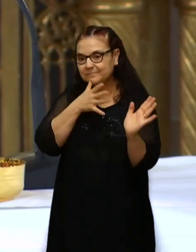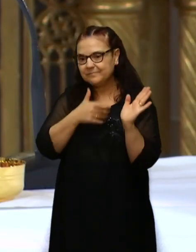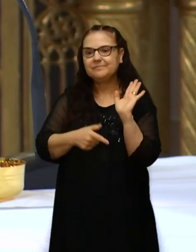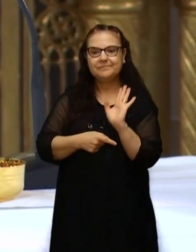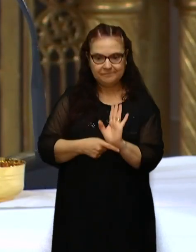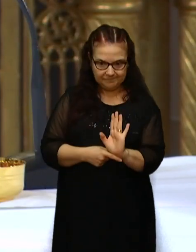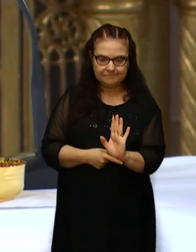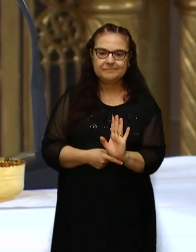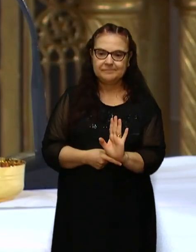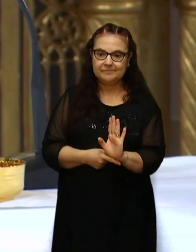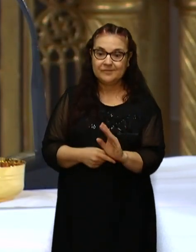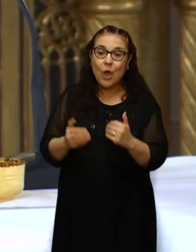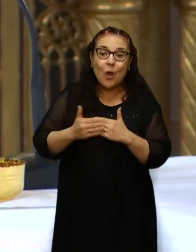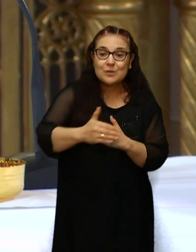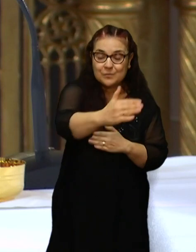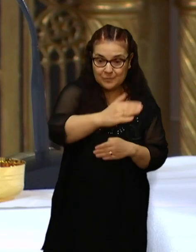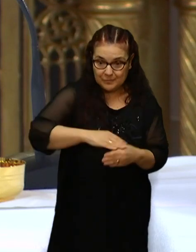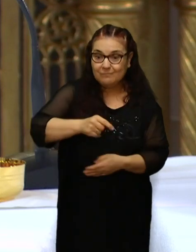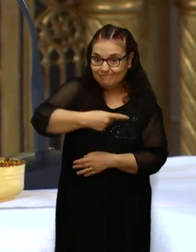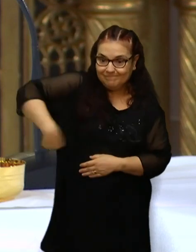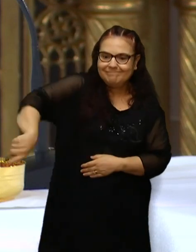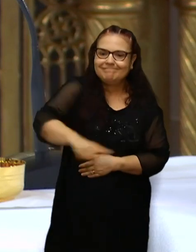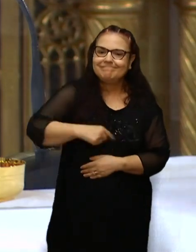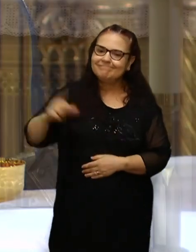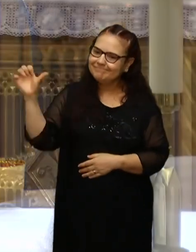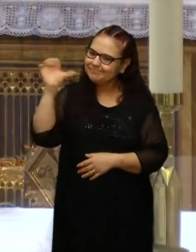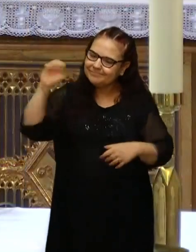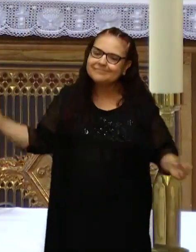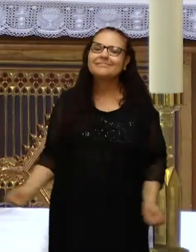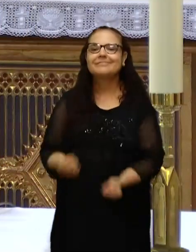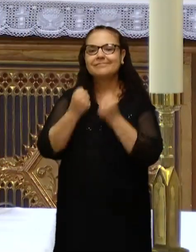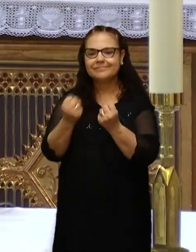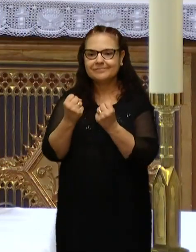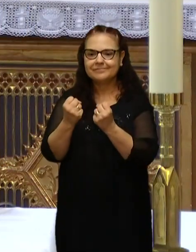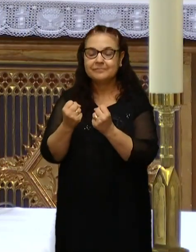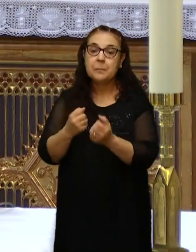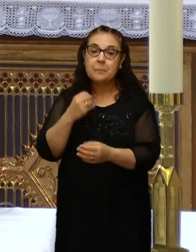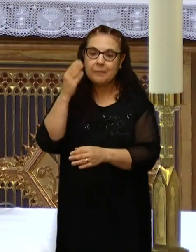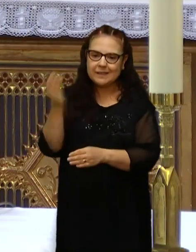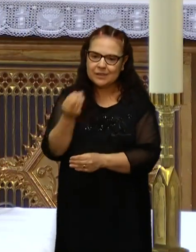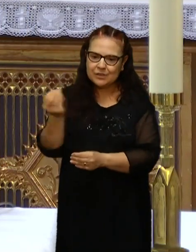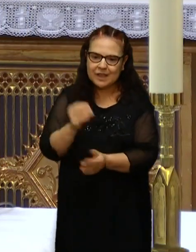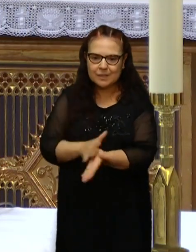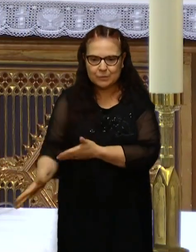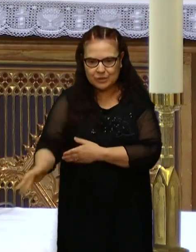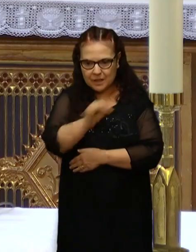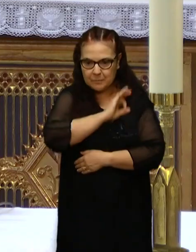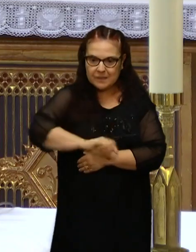generosidad y ahora te presentamos. Será para nosotros bebida de salvación.